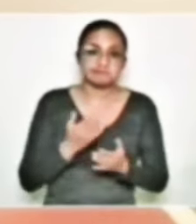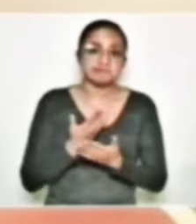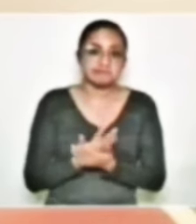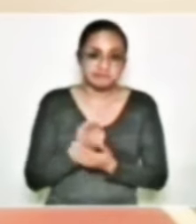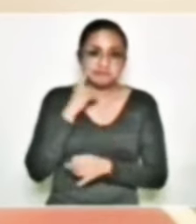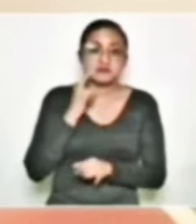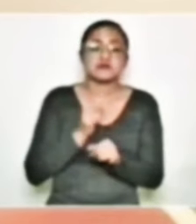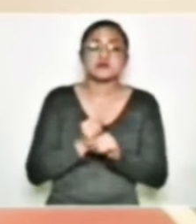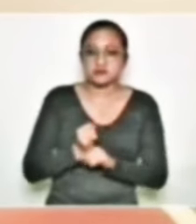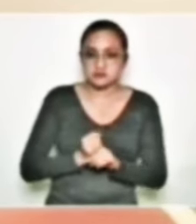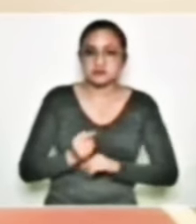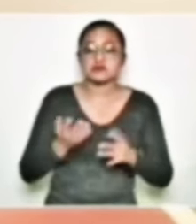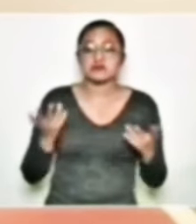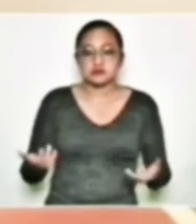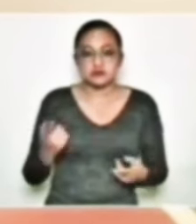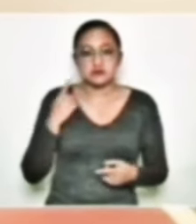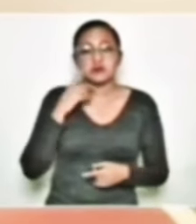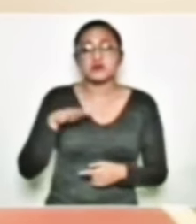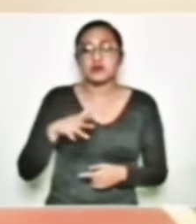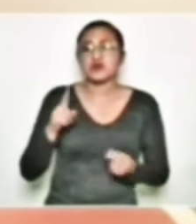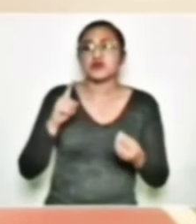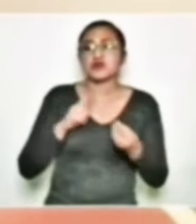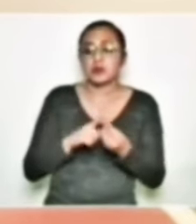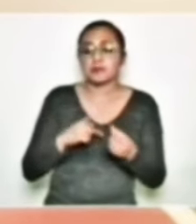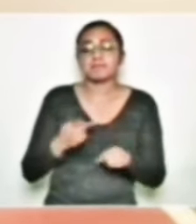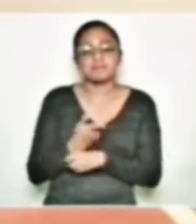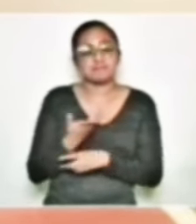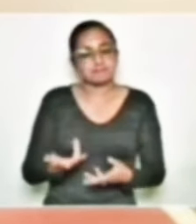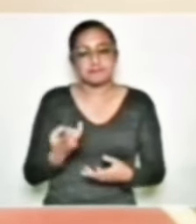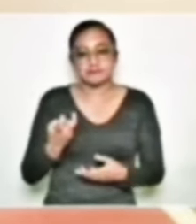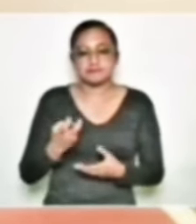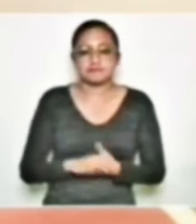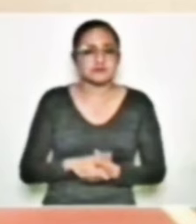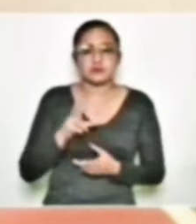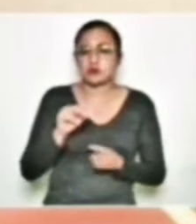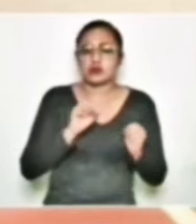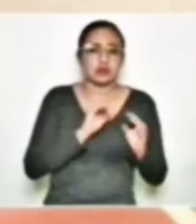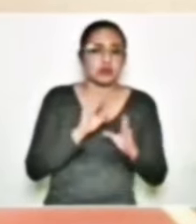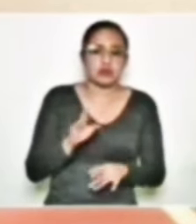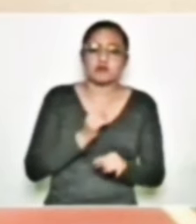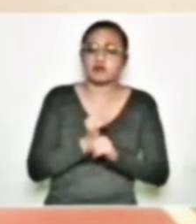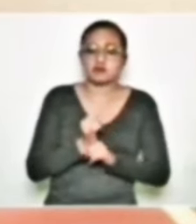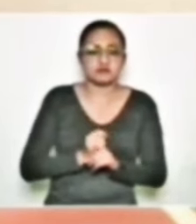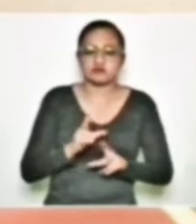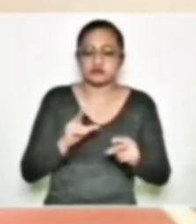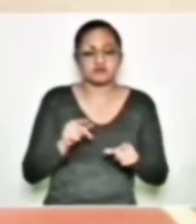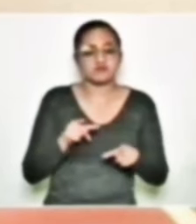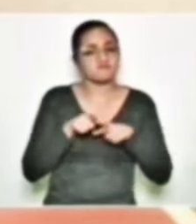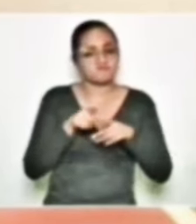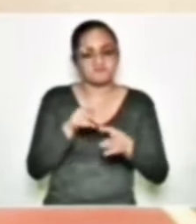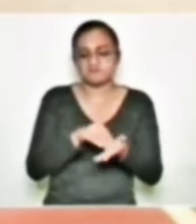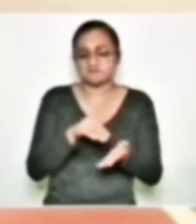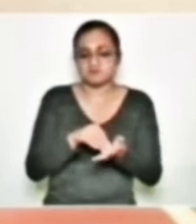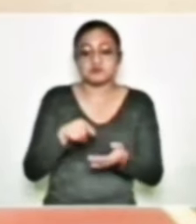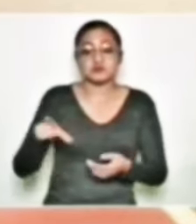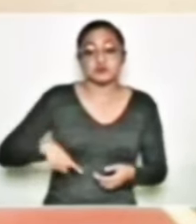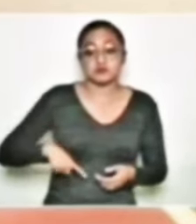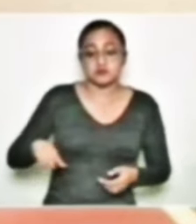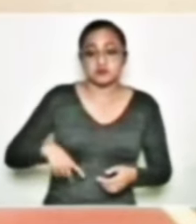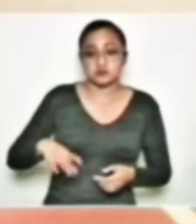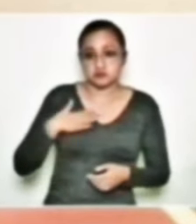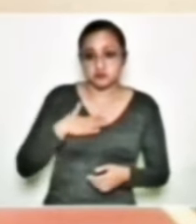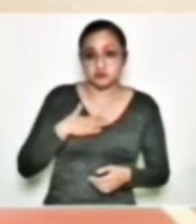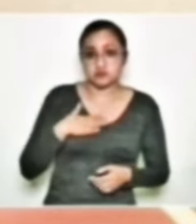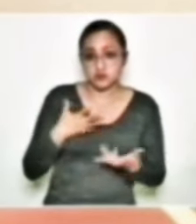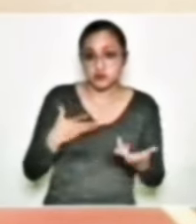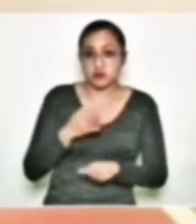lo vamos a investigar y vamos a ver a dónde llegan las cosas. No dejamos de investigar nada. El gobierno que encabezo